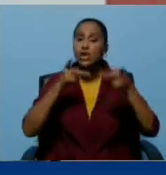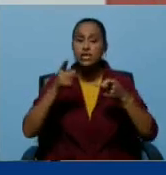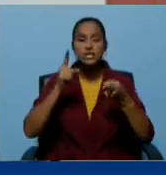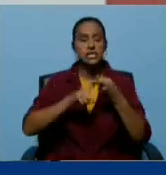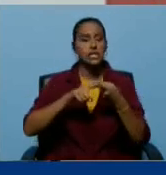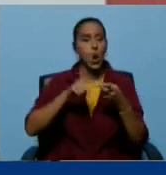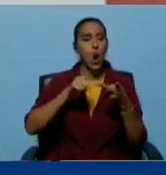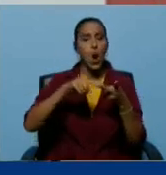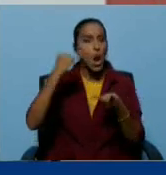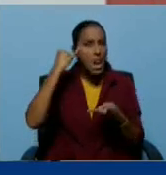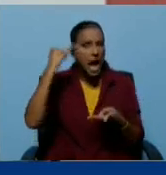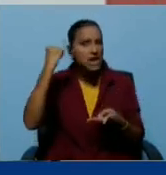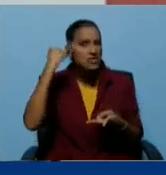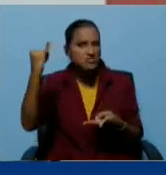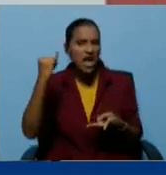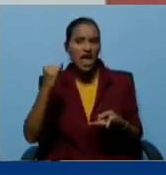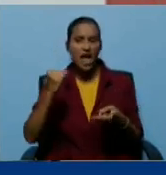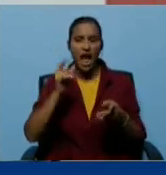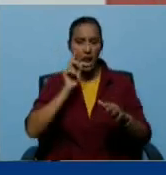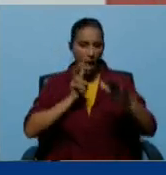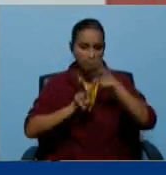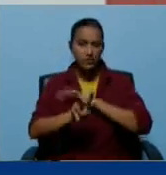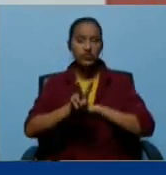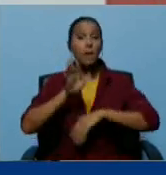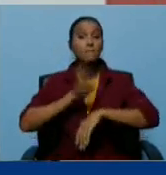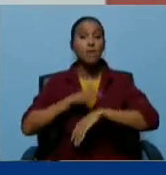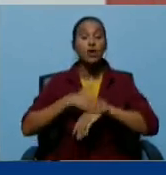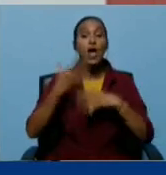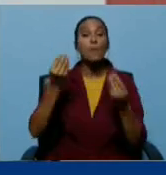ideas por los influencers.